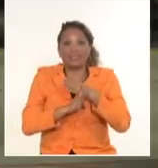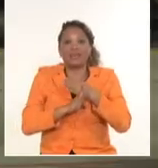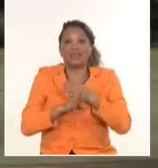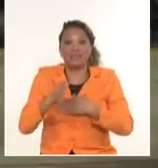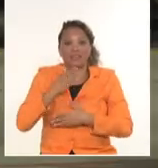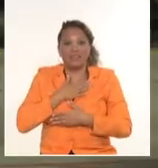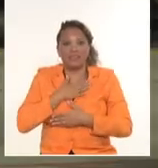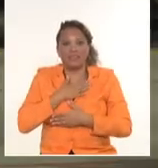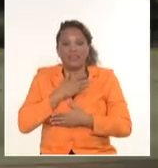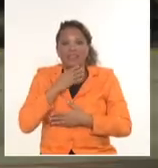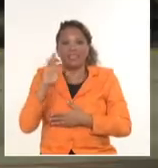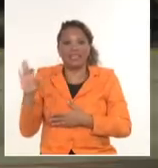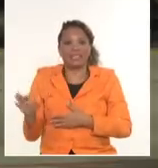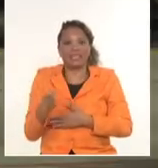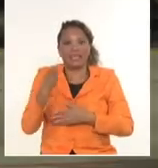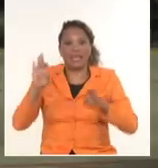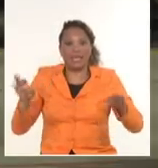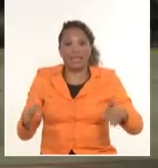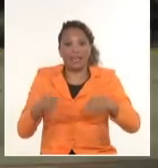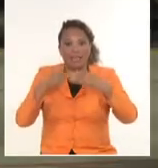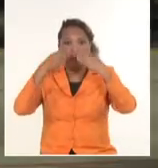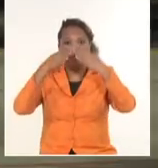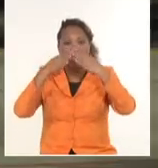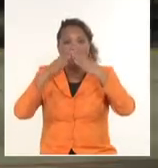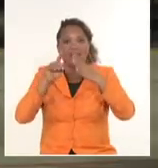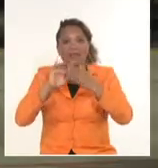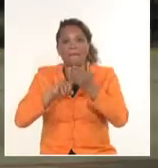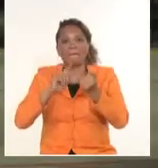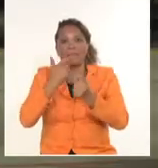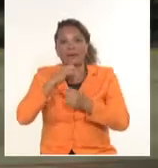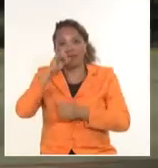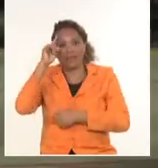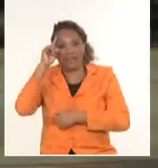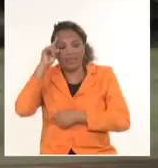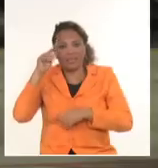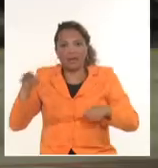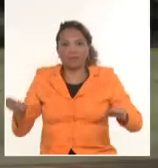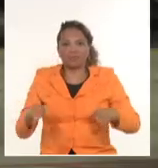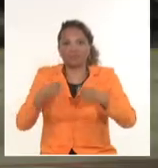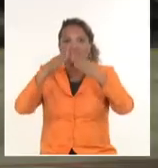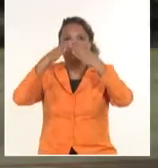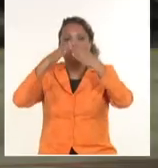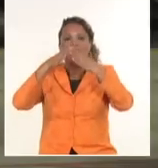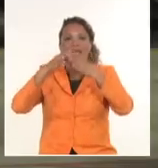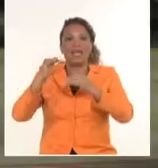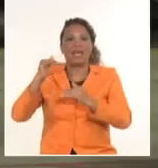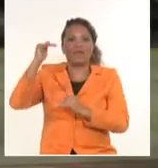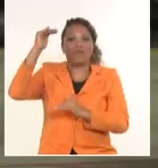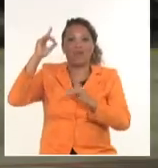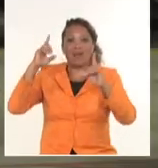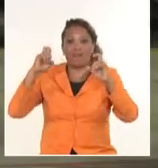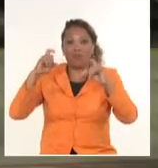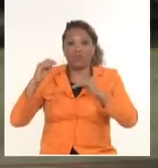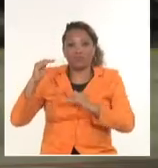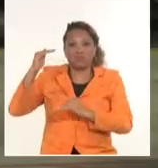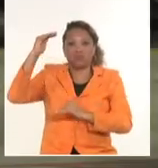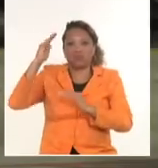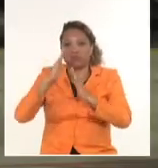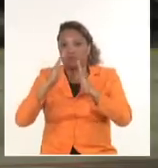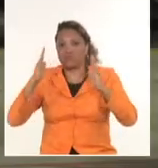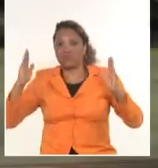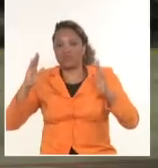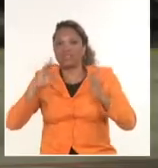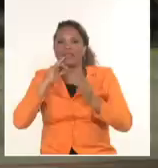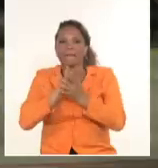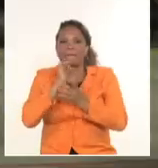Torre Eiffel estaba la figura de Mijaín, gigantesco, prácticamente mayor que la torre, ¿no? En esa gigantografía que veíamos. Sí, y como el presidente del